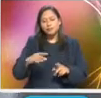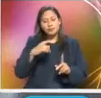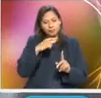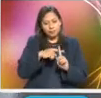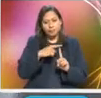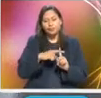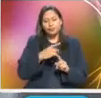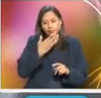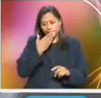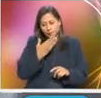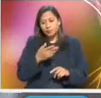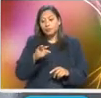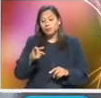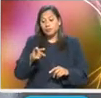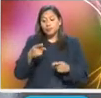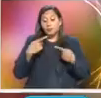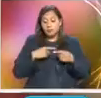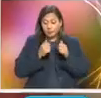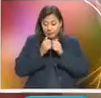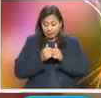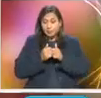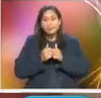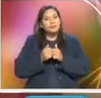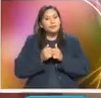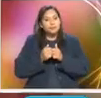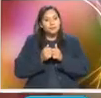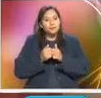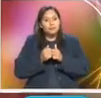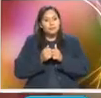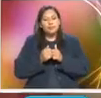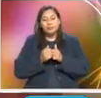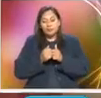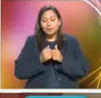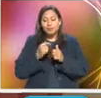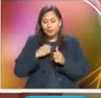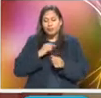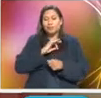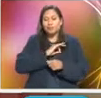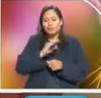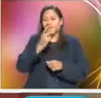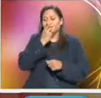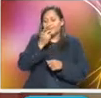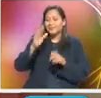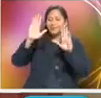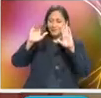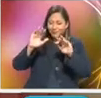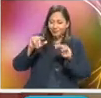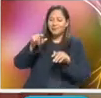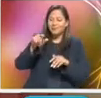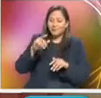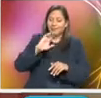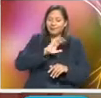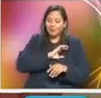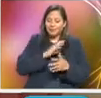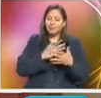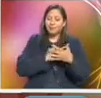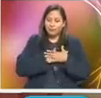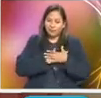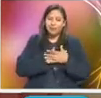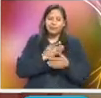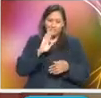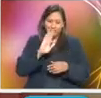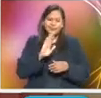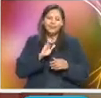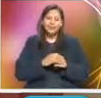va y el ciclo de la persona que se queda, ¿no?, de decir, tuve la oportunidad de despedirme diciéndole te quiero,